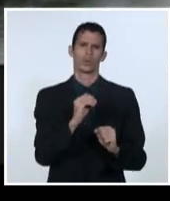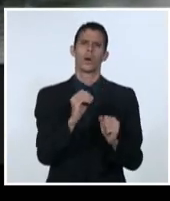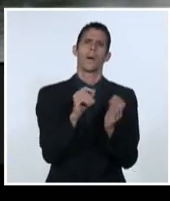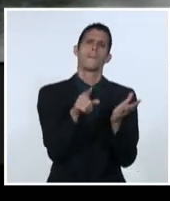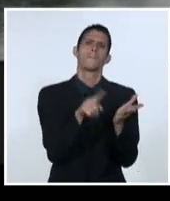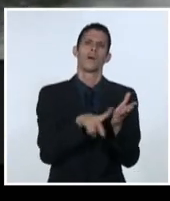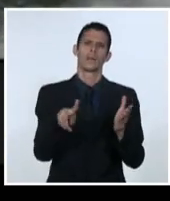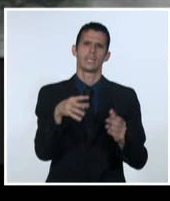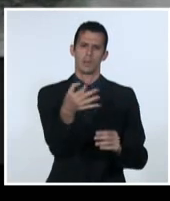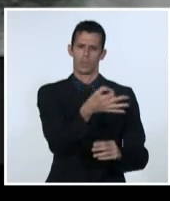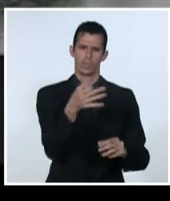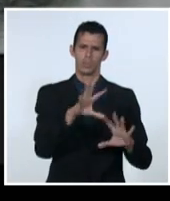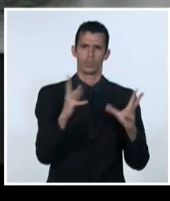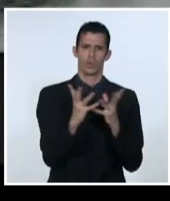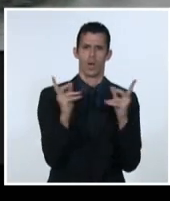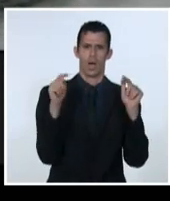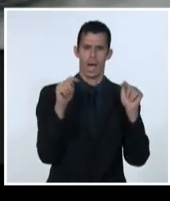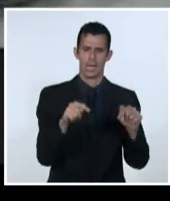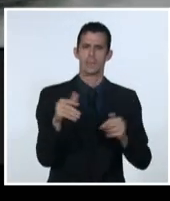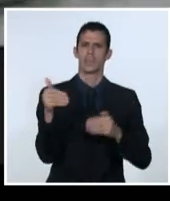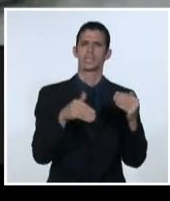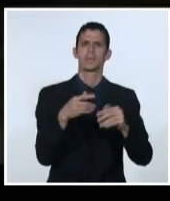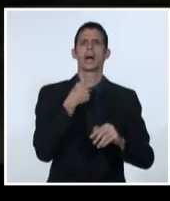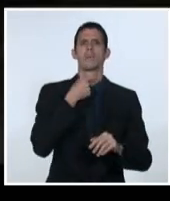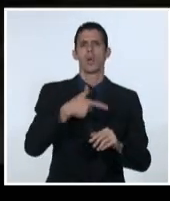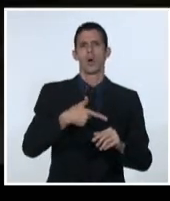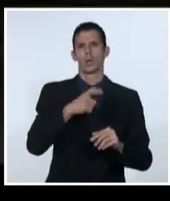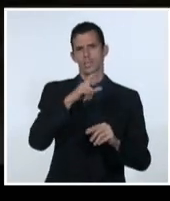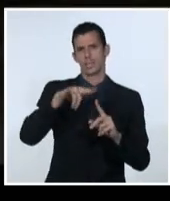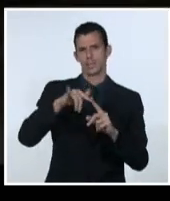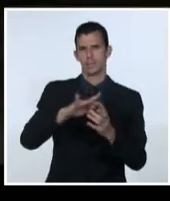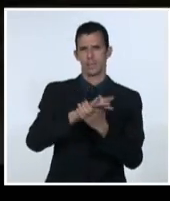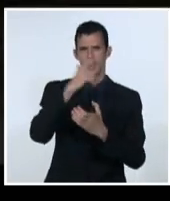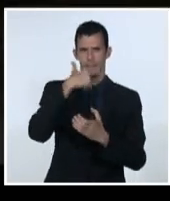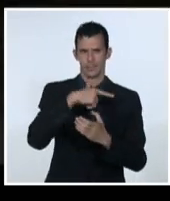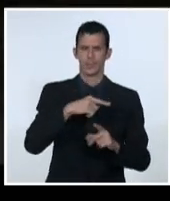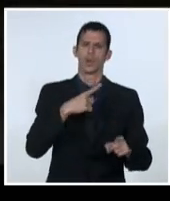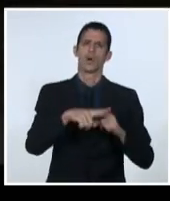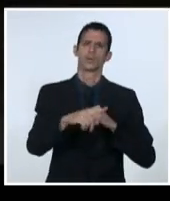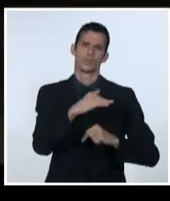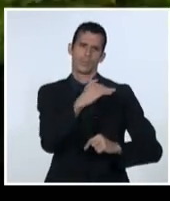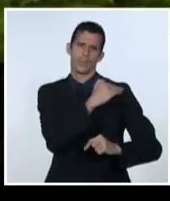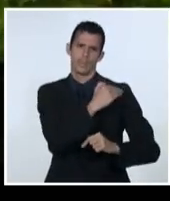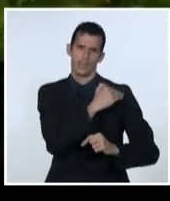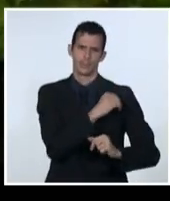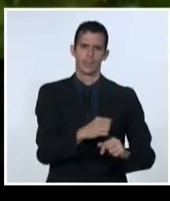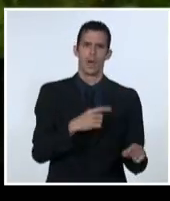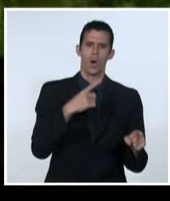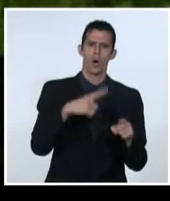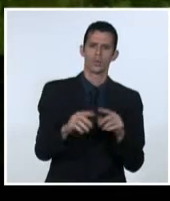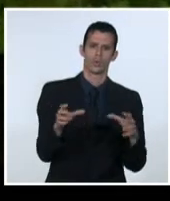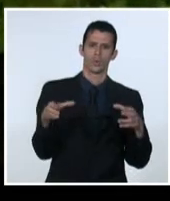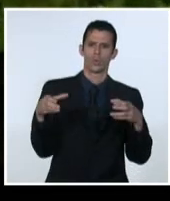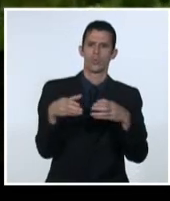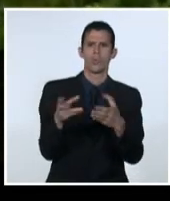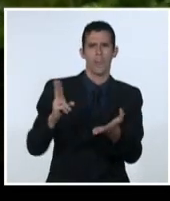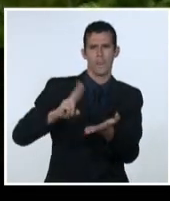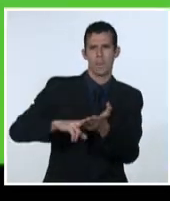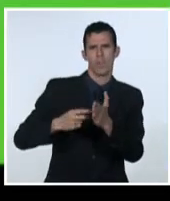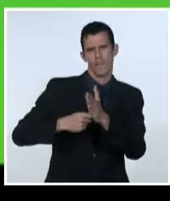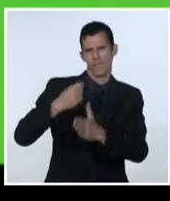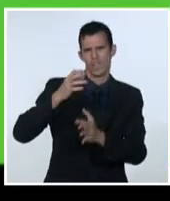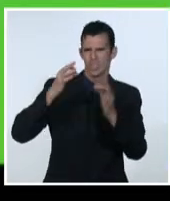la participación del Sigma la defensa civil el centro de gestión de riesgo y los puntos de alerta temprana para adoptar las medidas